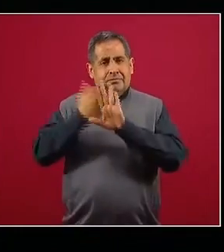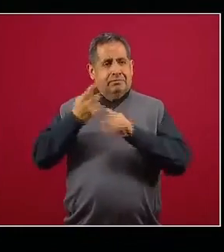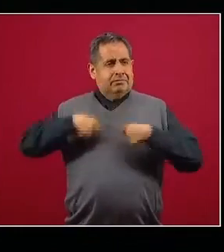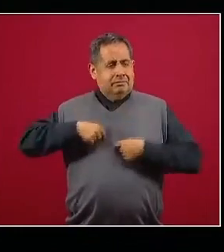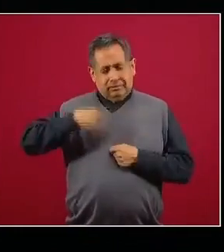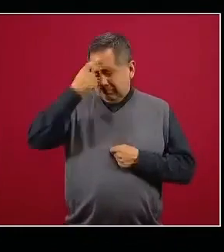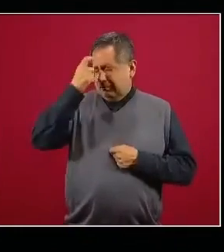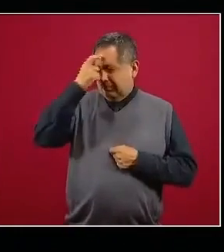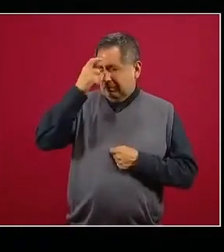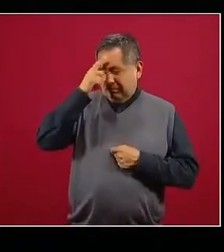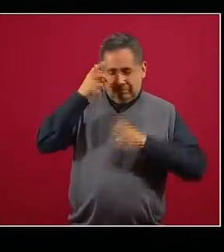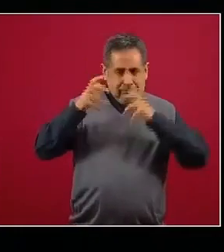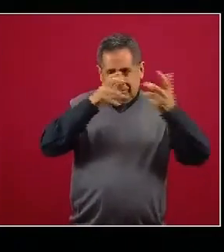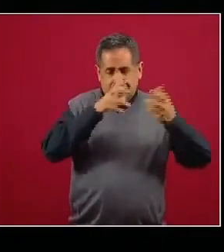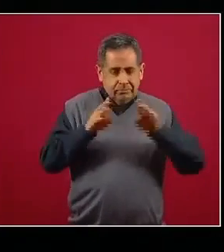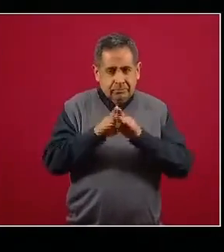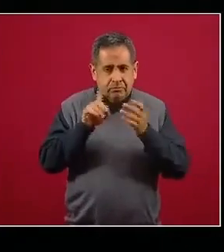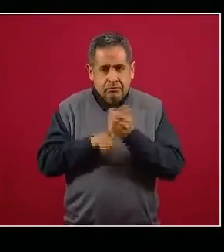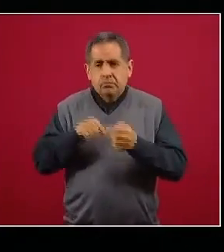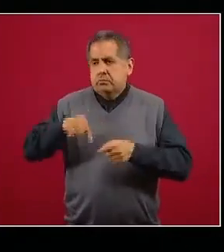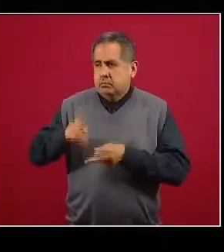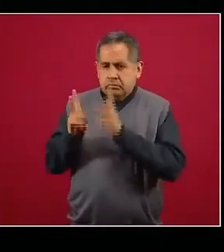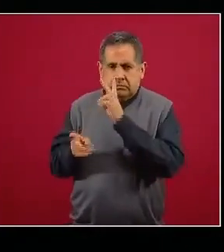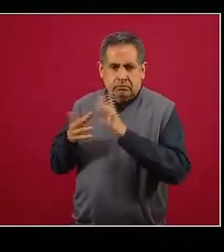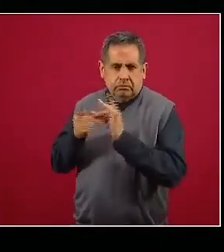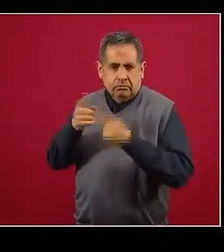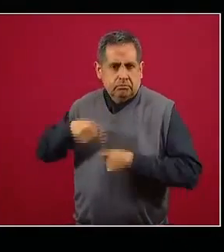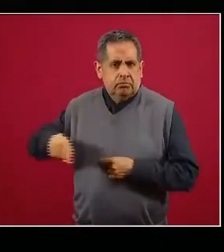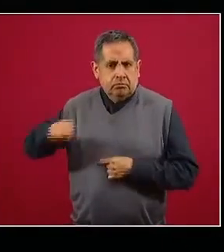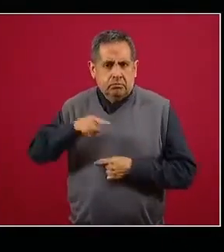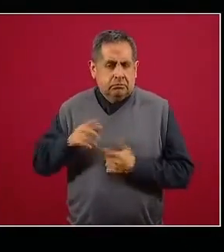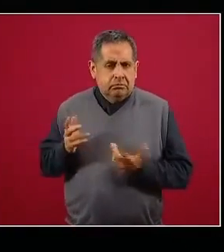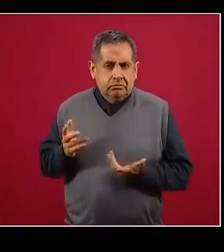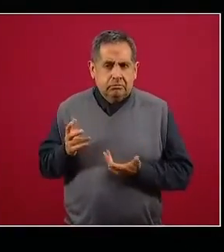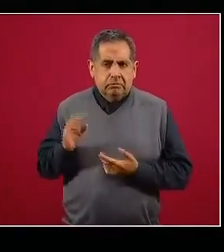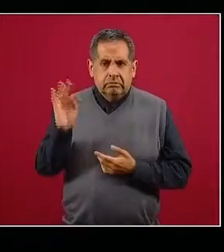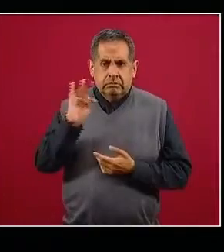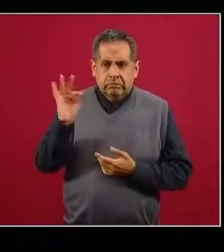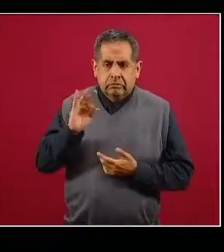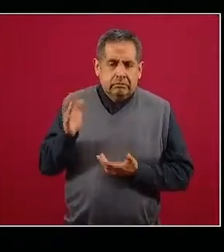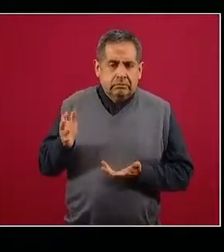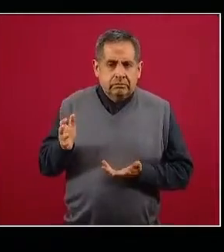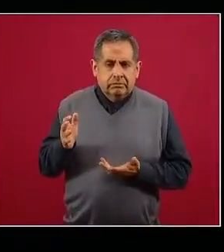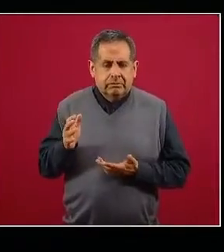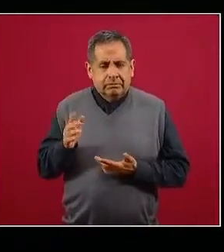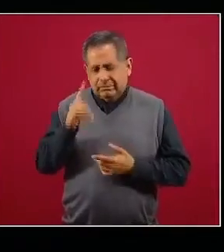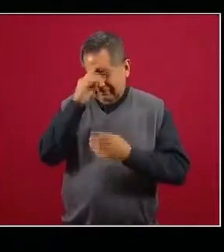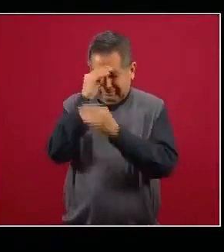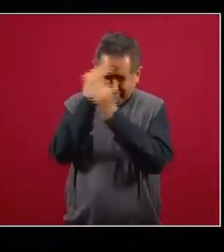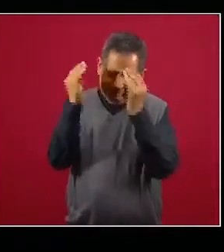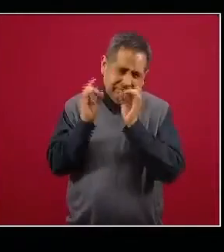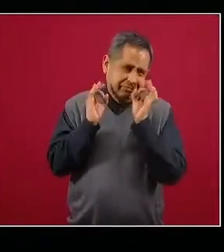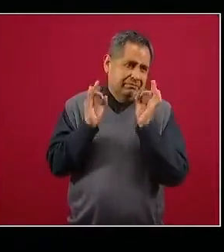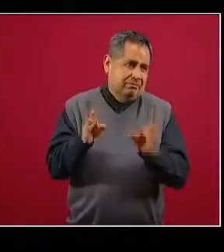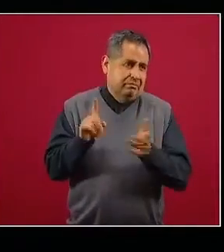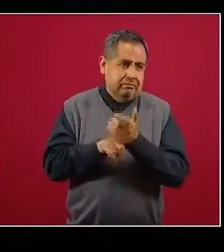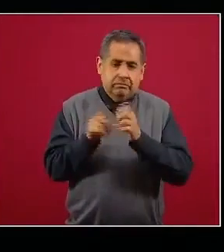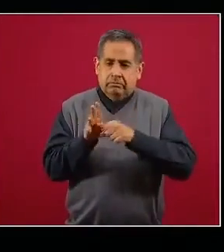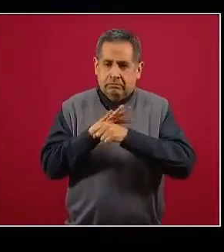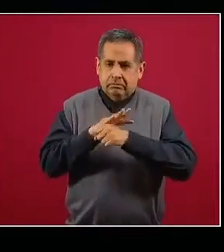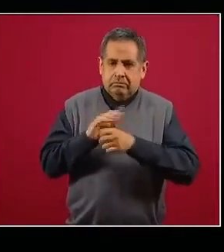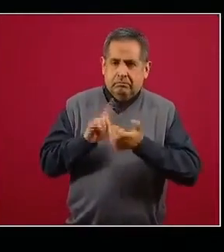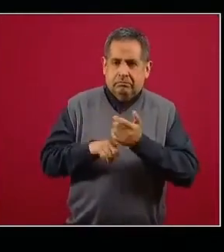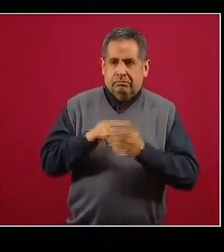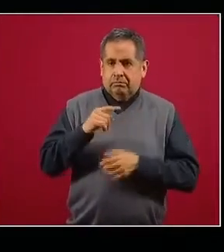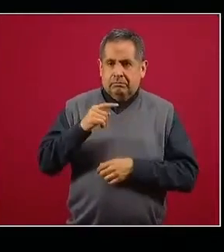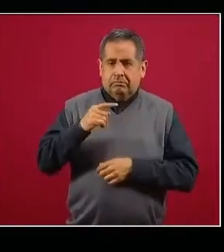salud mental, que ya en ocasiones han venido aquí a platicar que, bueno, pues también puede hastiarlos de que COVID